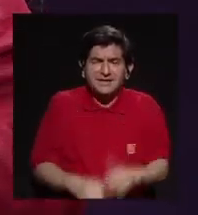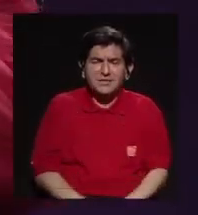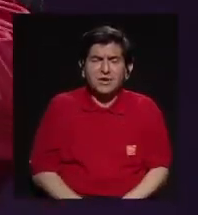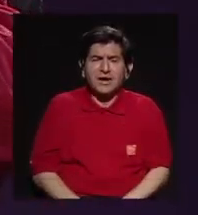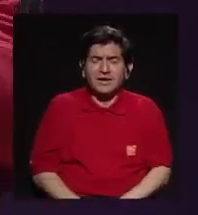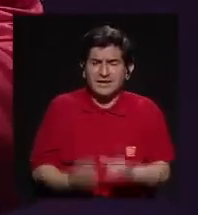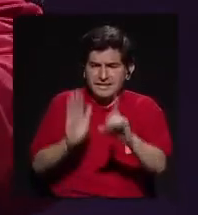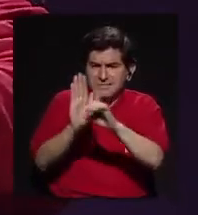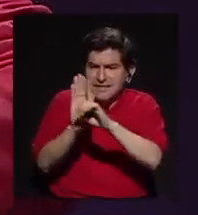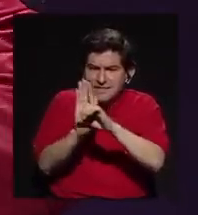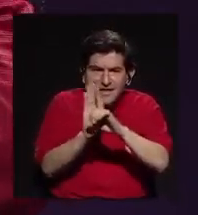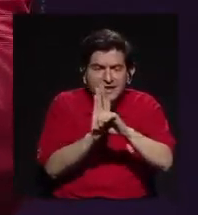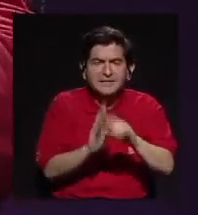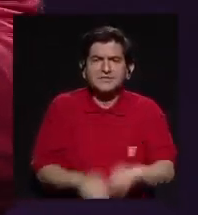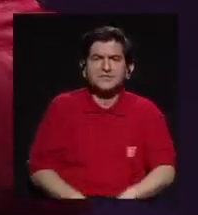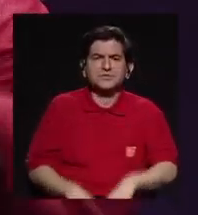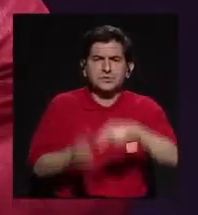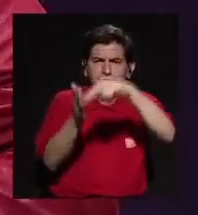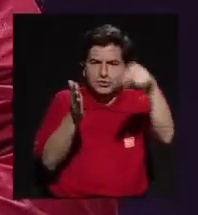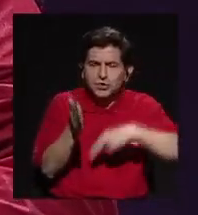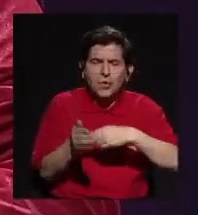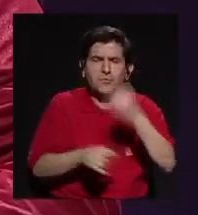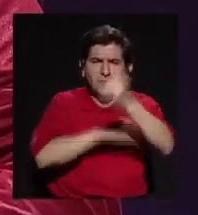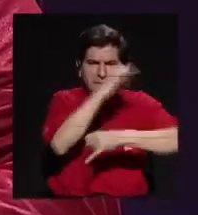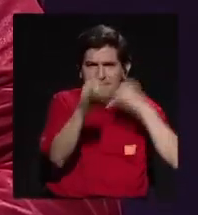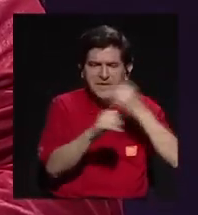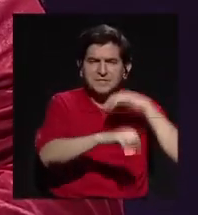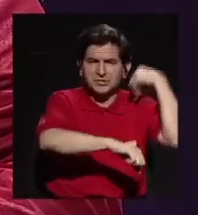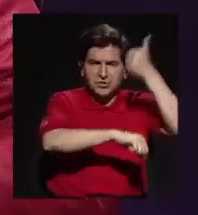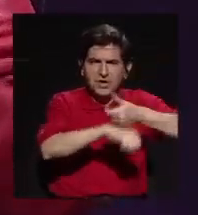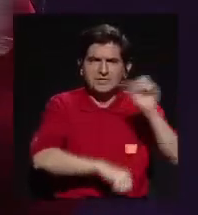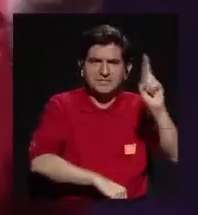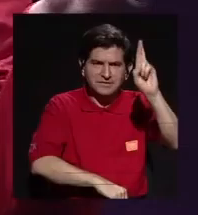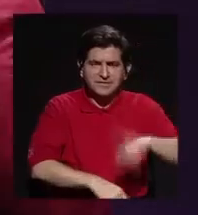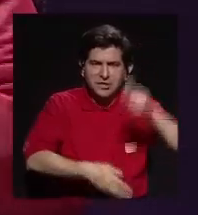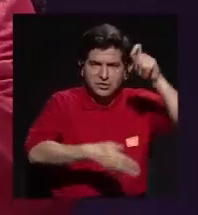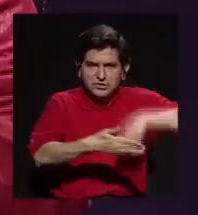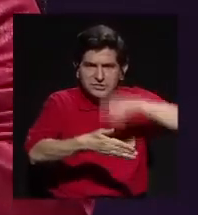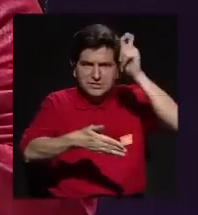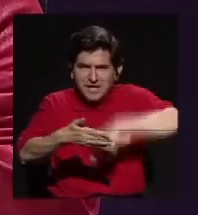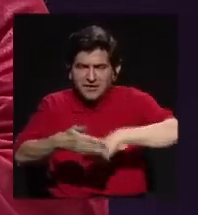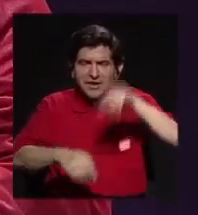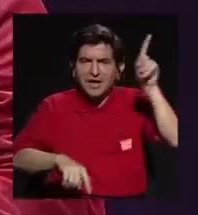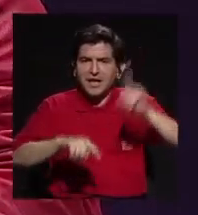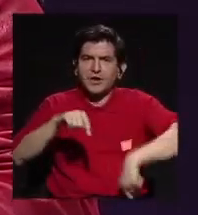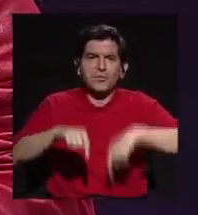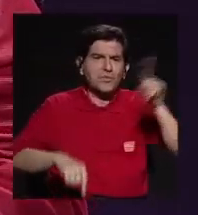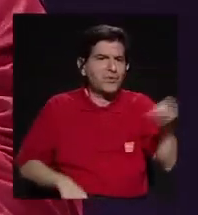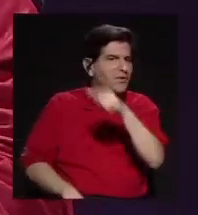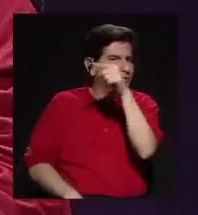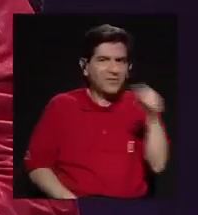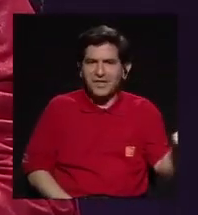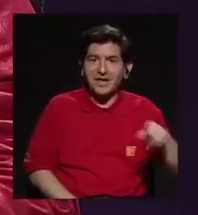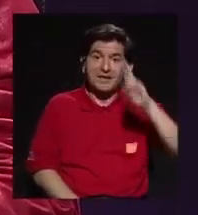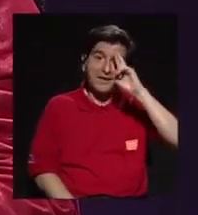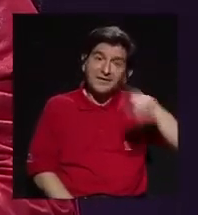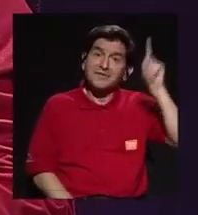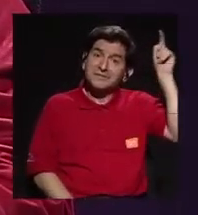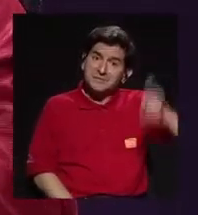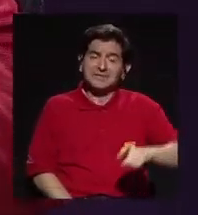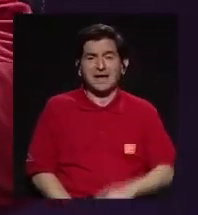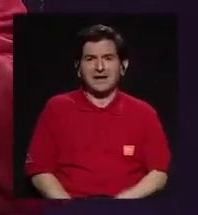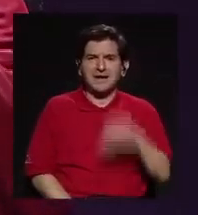Derecho que las convenciones internacionales que ha asignado Costa Rica no se pueden ni quitar así nomás y se tienen que respetar,